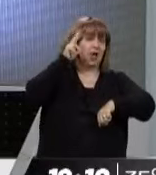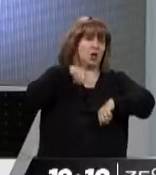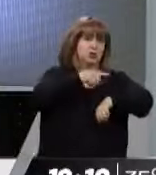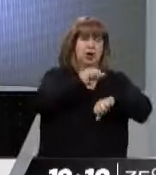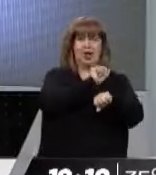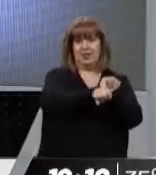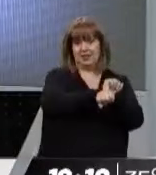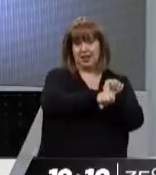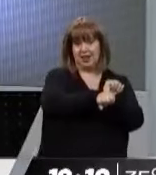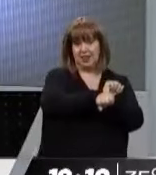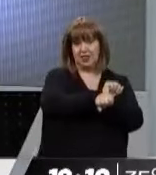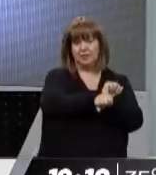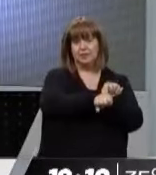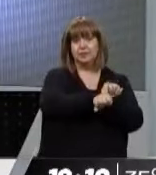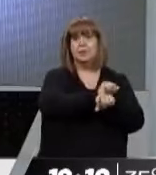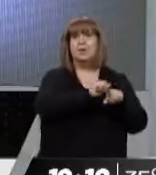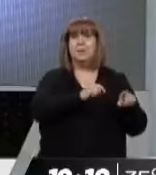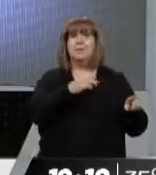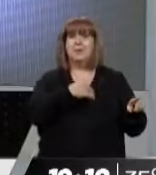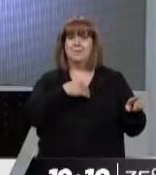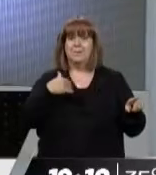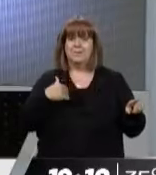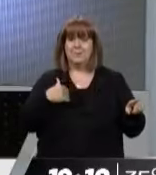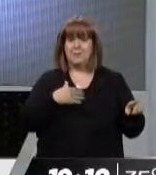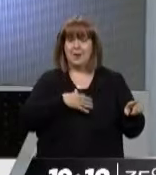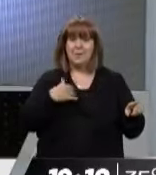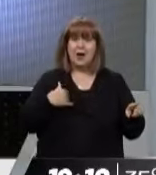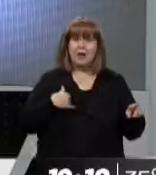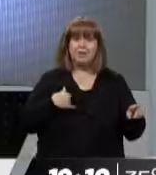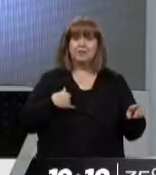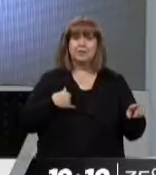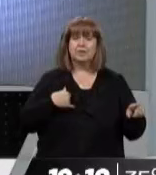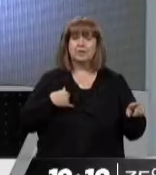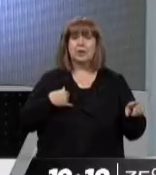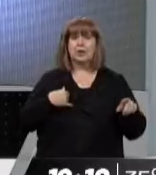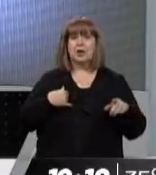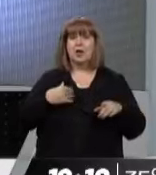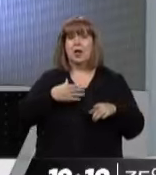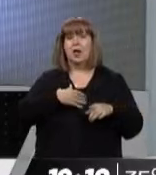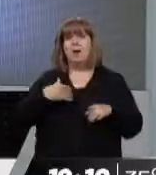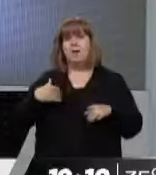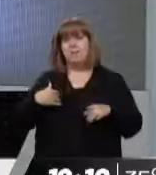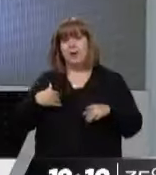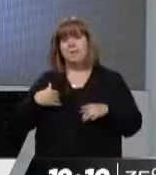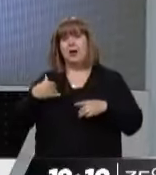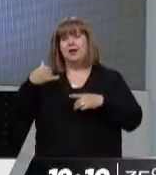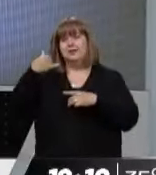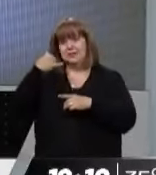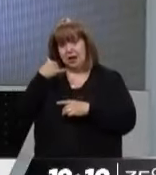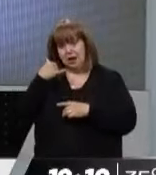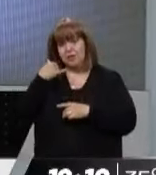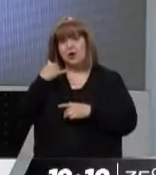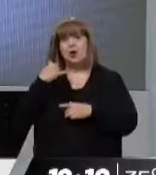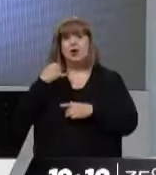lunes a la tarde, es esa mujer que hablaba allí quien lo entrega, la madre, llama a la policía para que vengan a buscarlo y así terminó